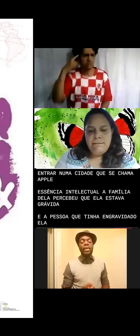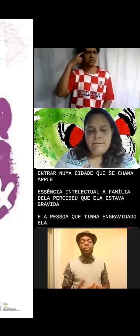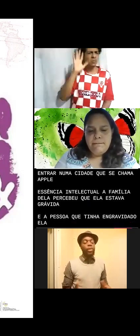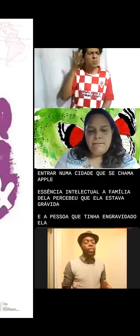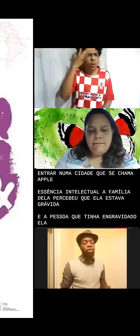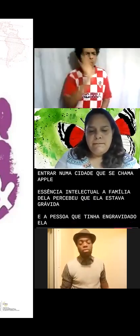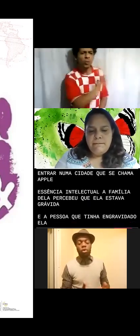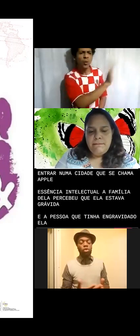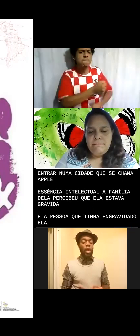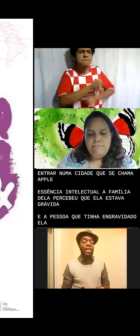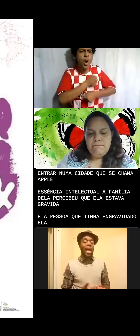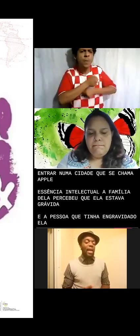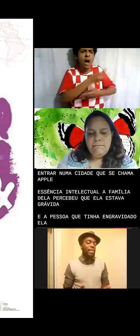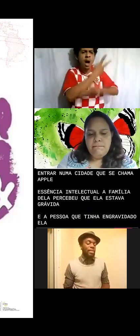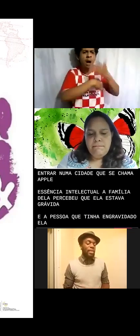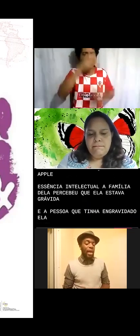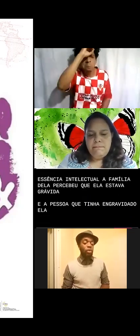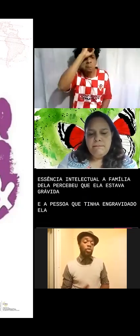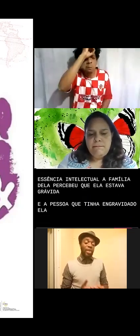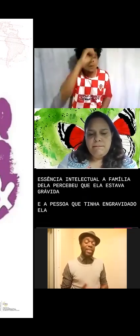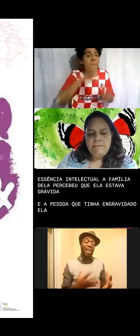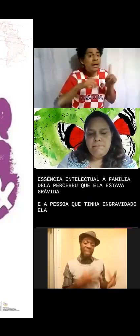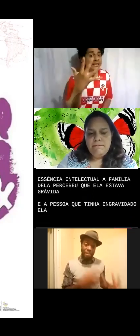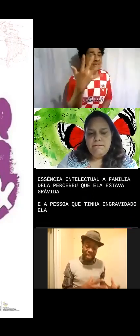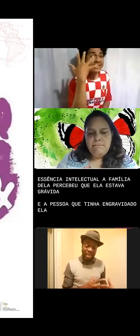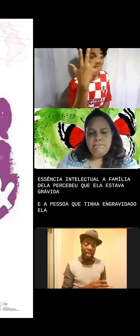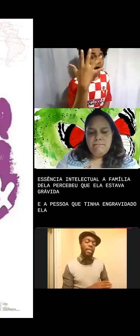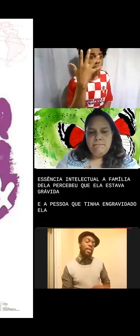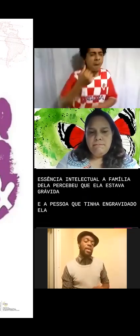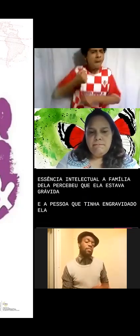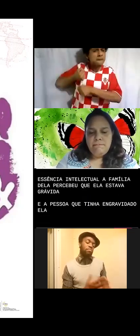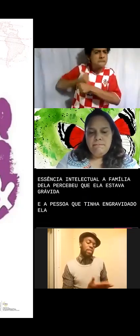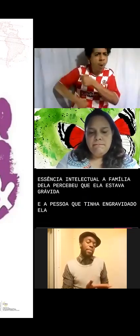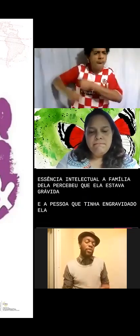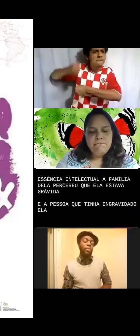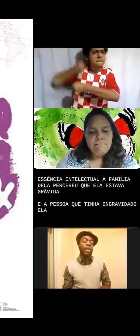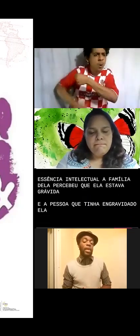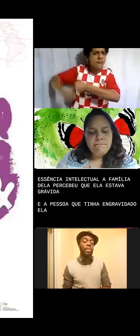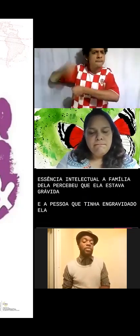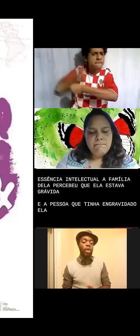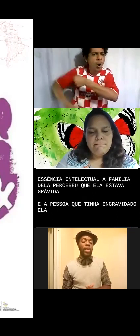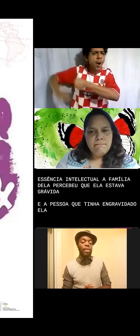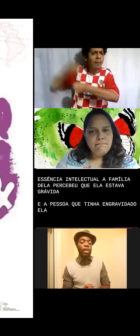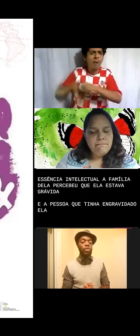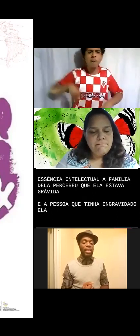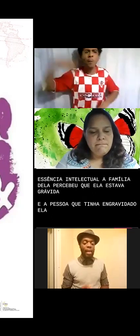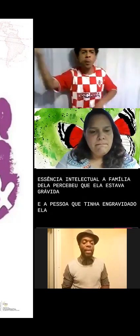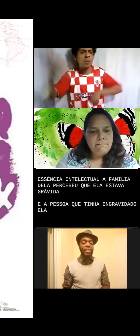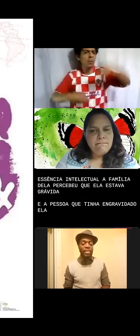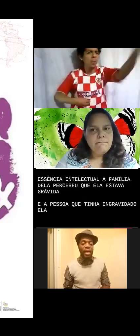relación, pues bueno, no quería hacerse cargo. No obstante, la familia de la persona pues, que embarazó a esta